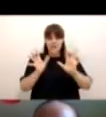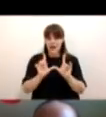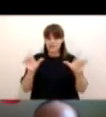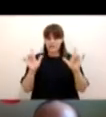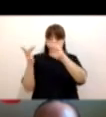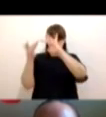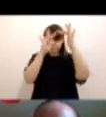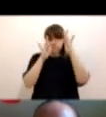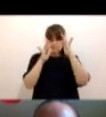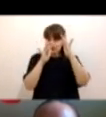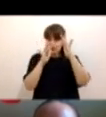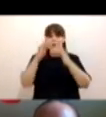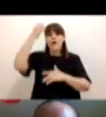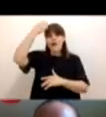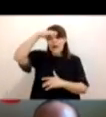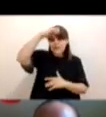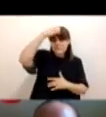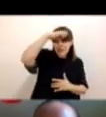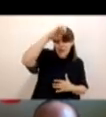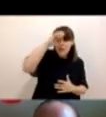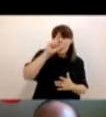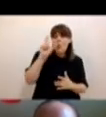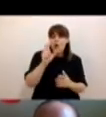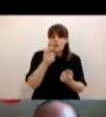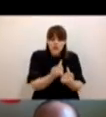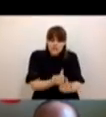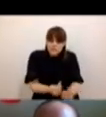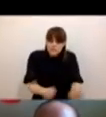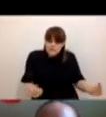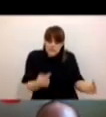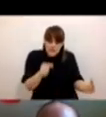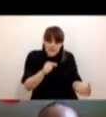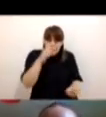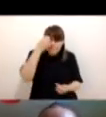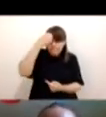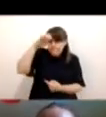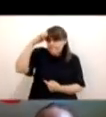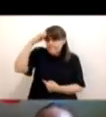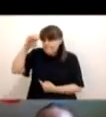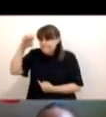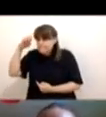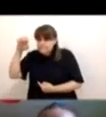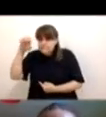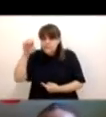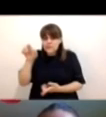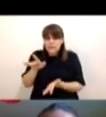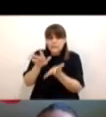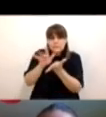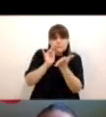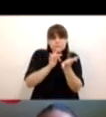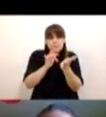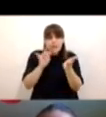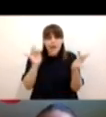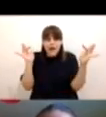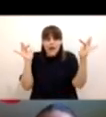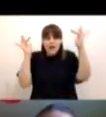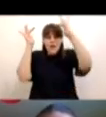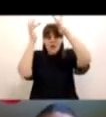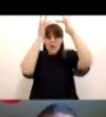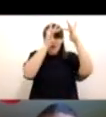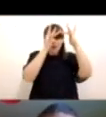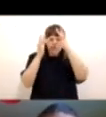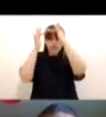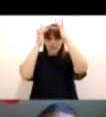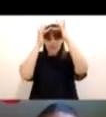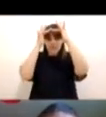experiencias que vivimos en la primera infancia lo que determina que estas neuronas se conecten y el tipo de circuitos que